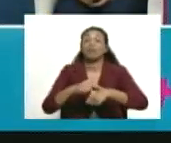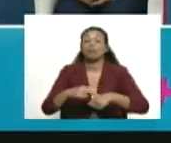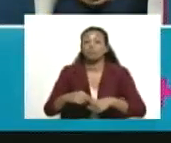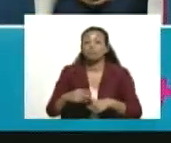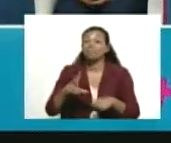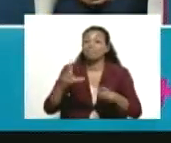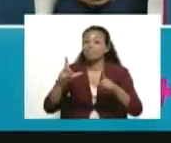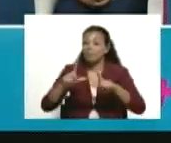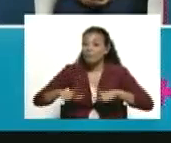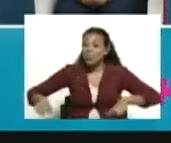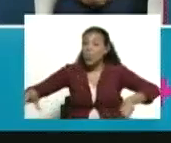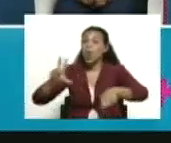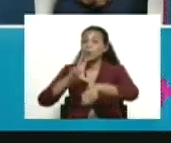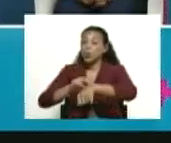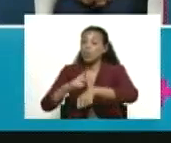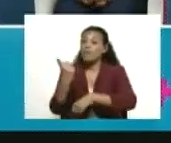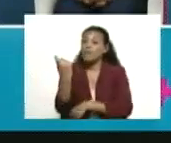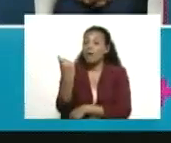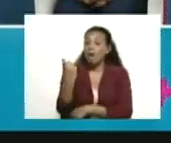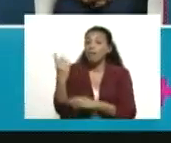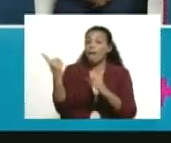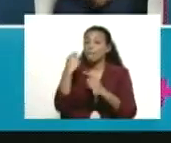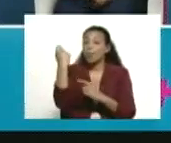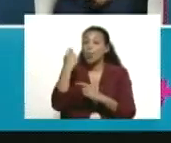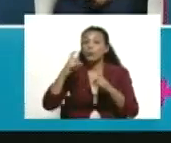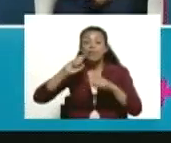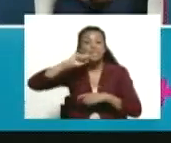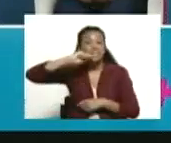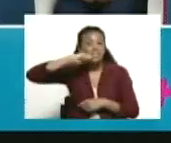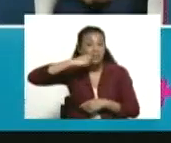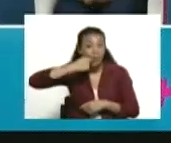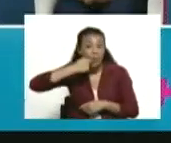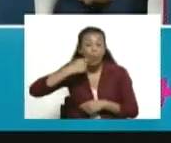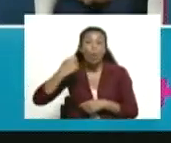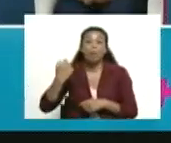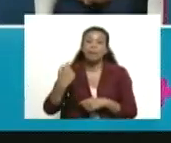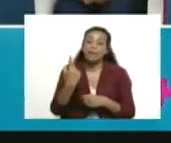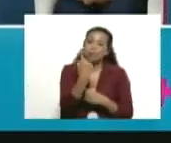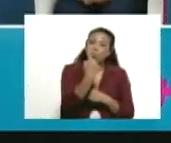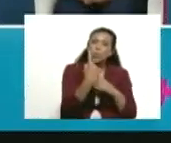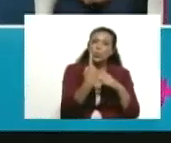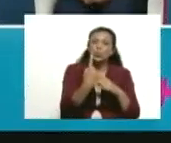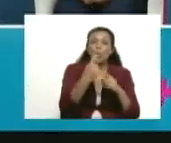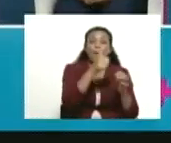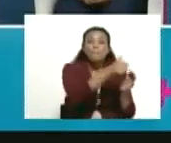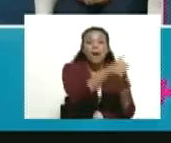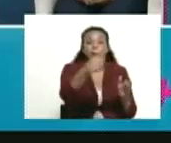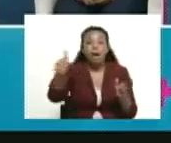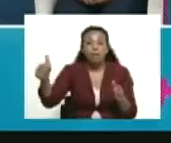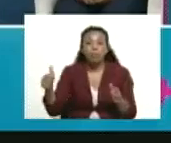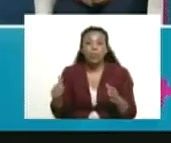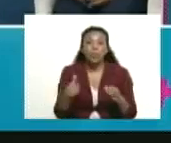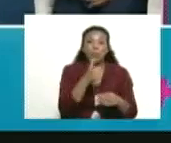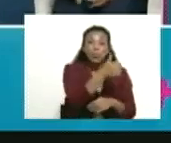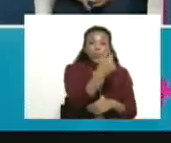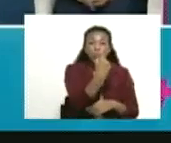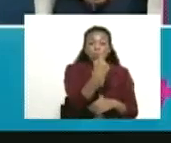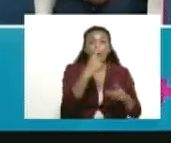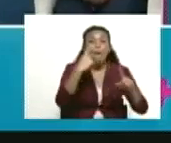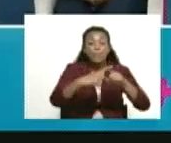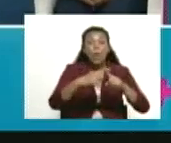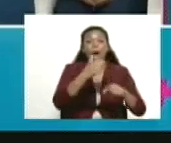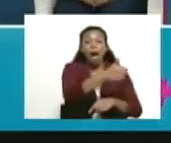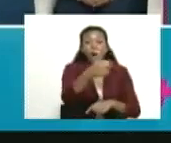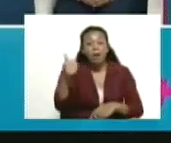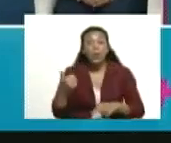Consultorio. Consultorios que faltaron populares. Odontológicos que se priorizaron uno por cada eje. ¿Cómo?